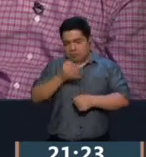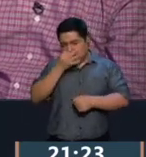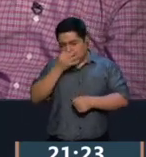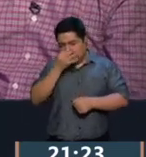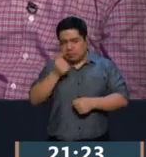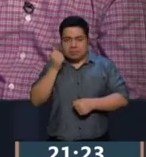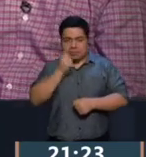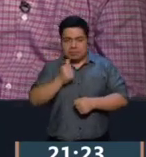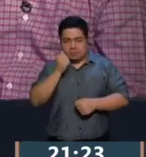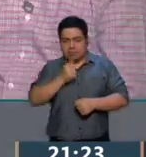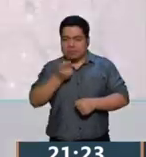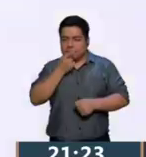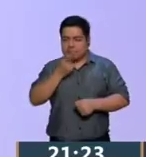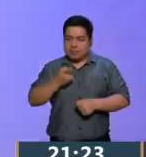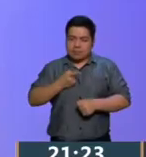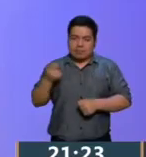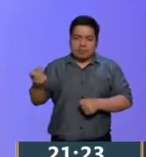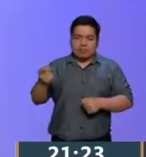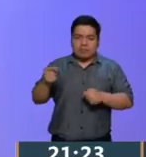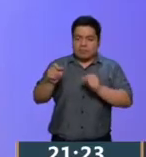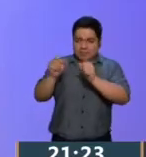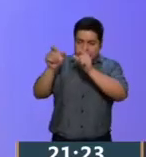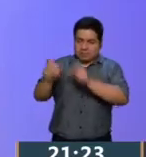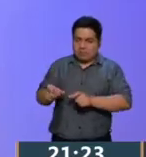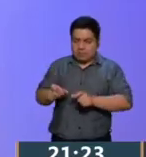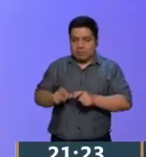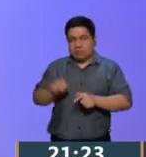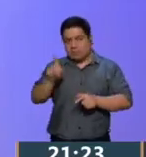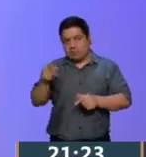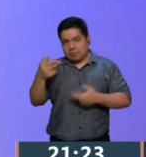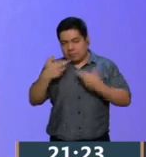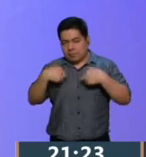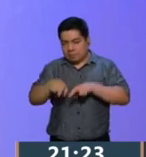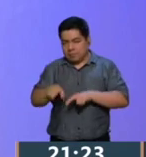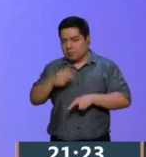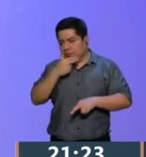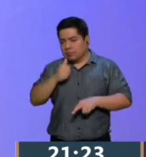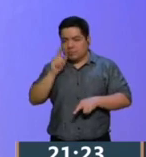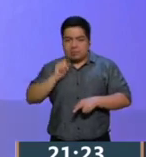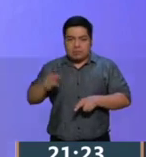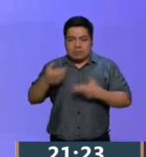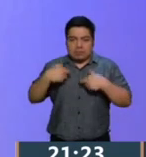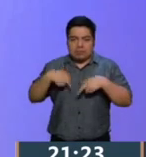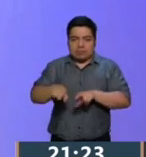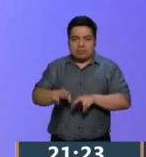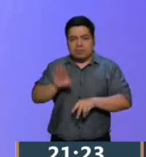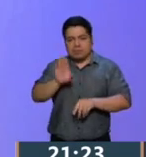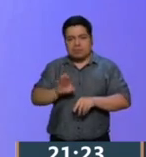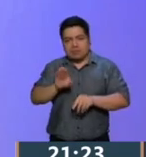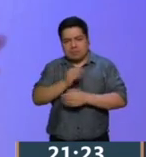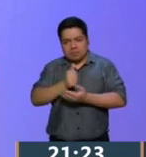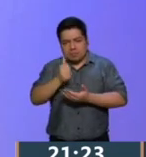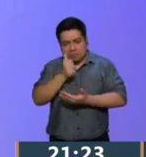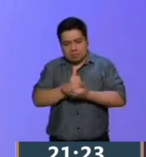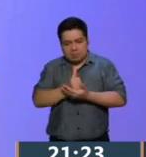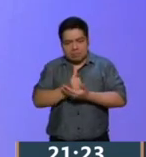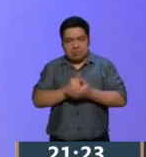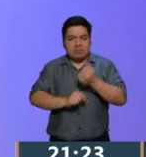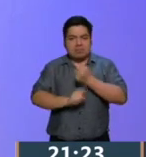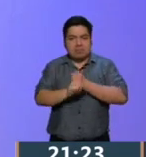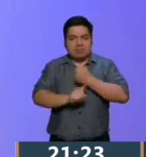digo al principio cuando escucho el diagnóstico de la o el representante de Morena. Parece que vivimos en una ciudad que no tiene